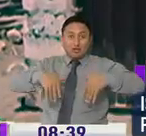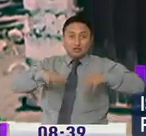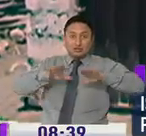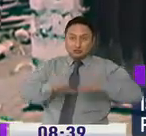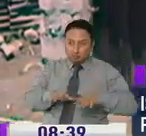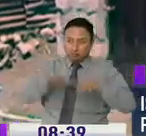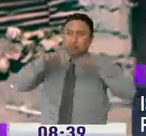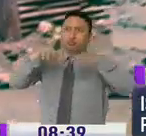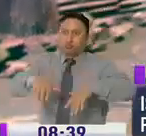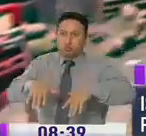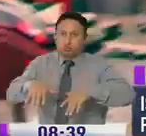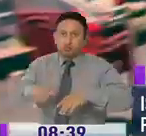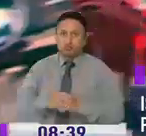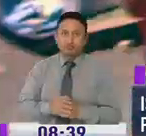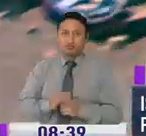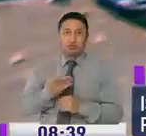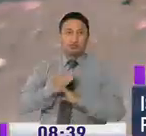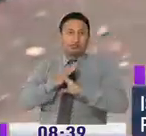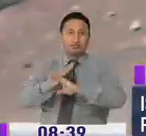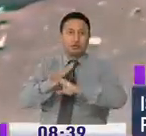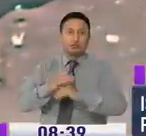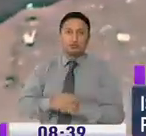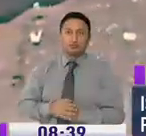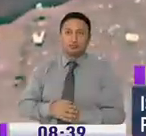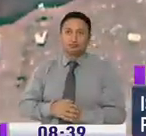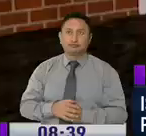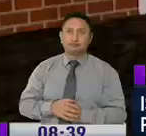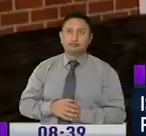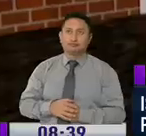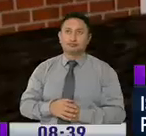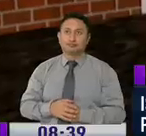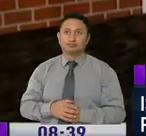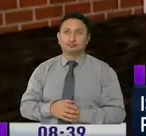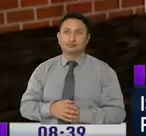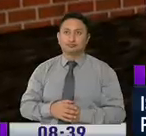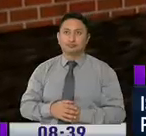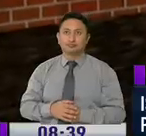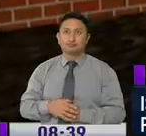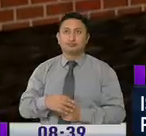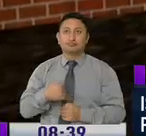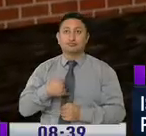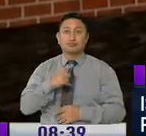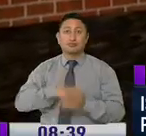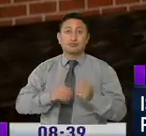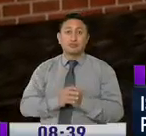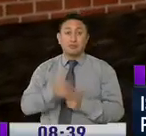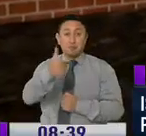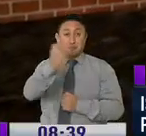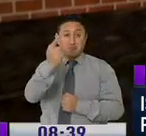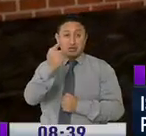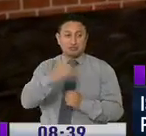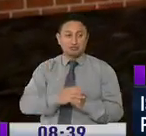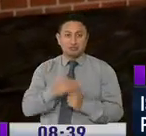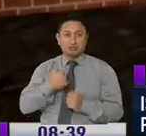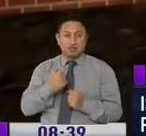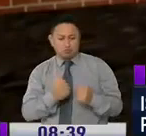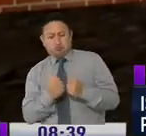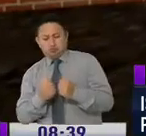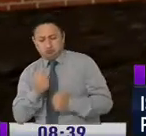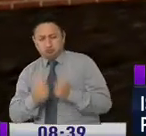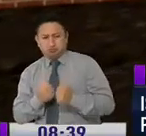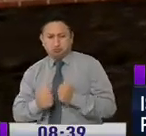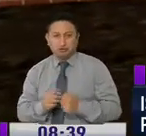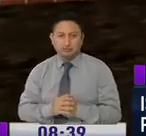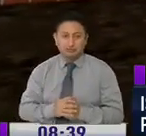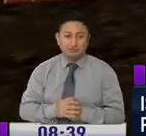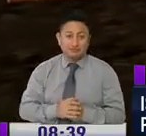que no pensó a la hora de defender a la mano que le daba de comer. De ahí le pegaron el tiro a mi hermano ahí. Mi hermano corre para adentro con mi hija a cerrar la